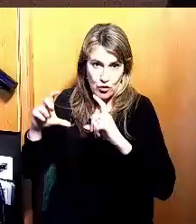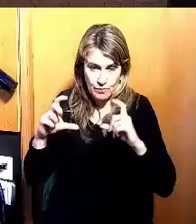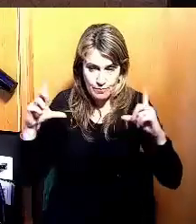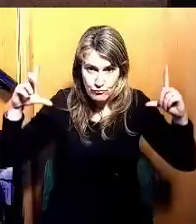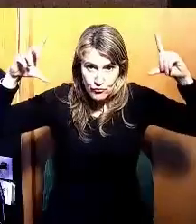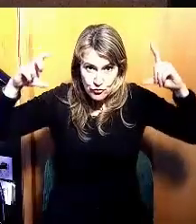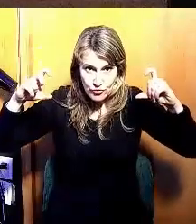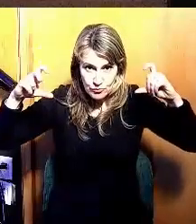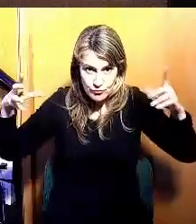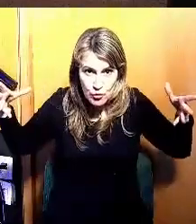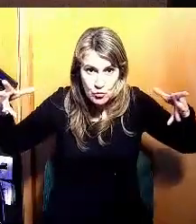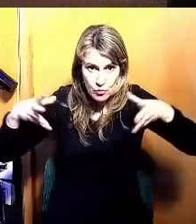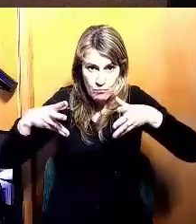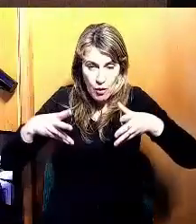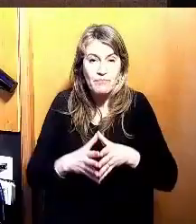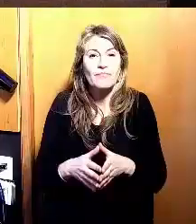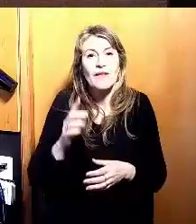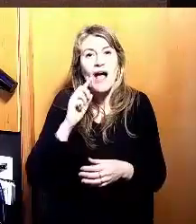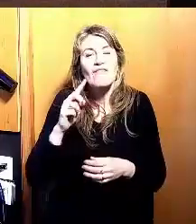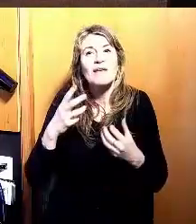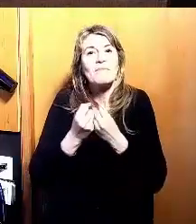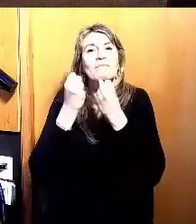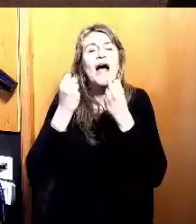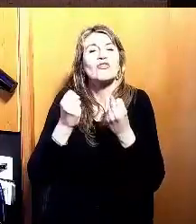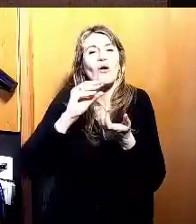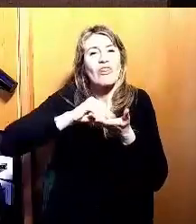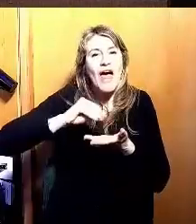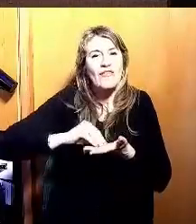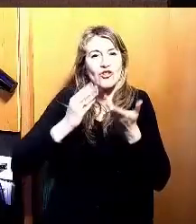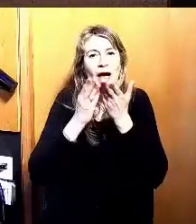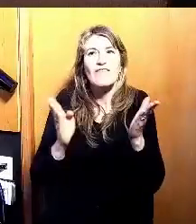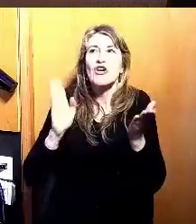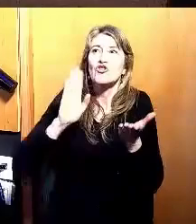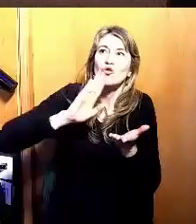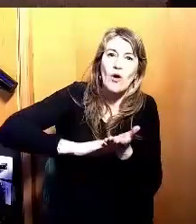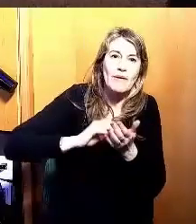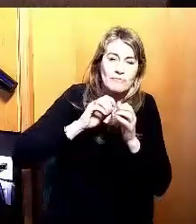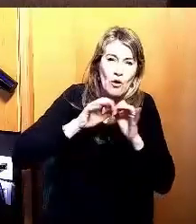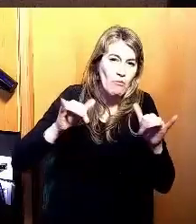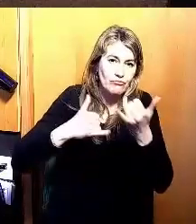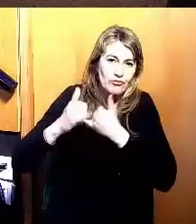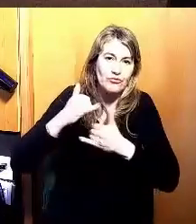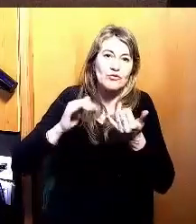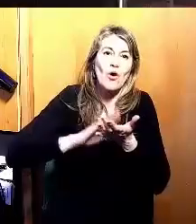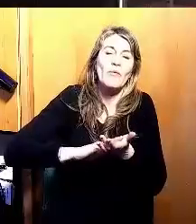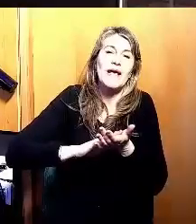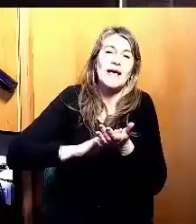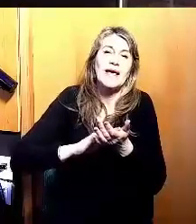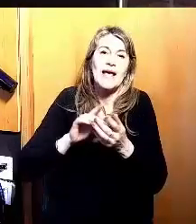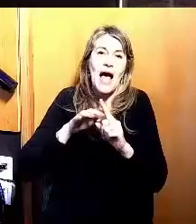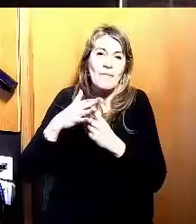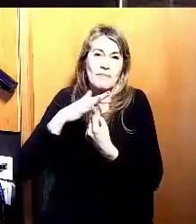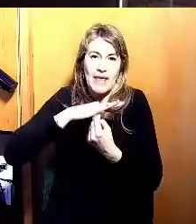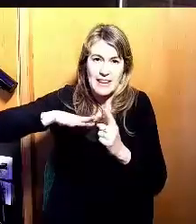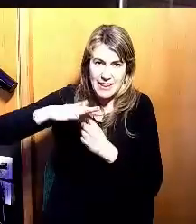Ahora vamos al impacto de los datos abiertos en gestión ambiental. Daniel Carranza, adelante, moderador.